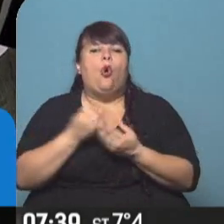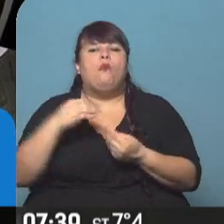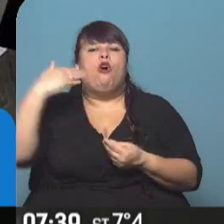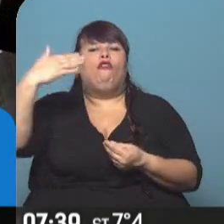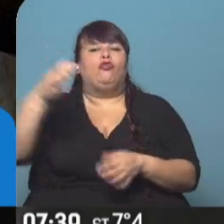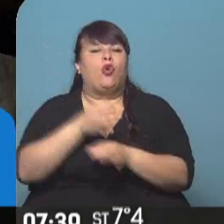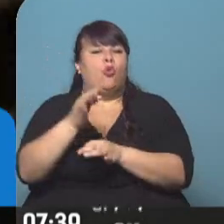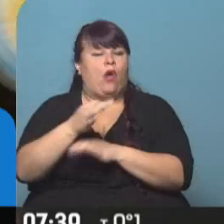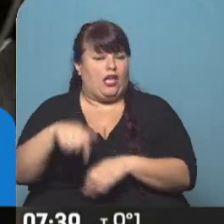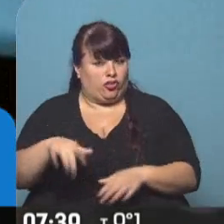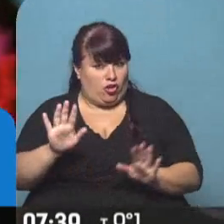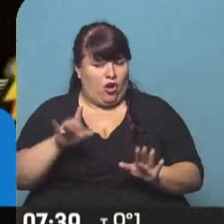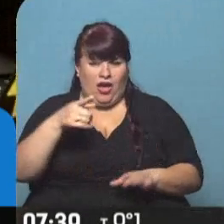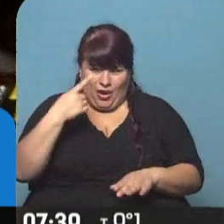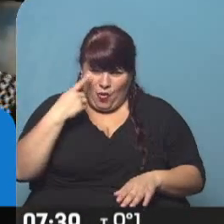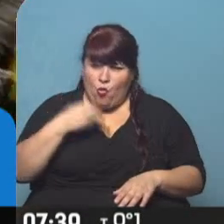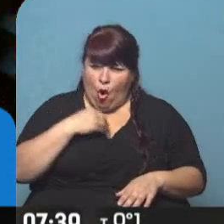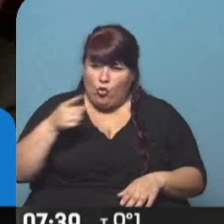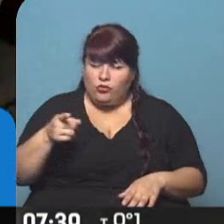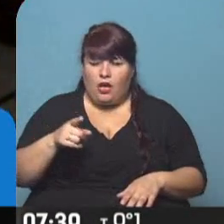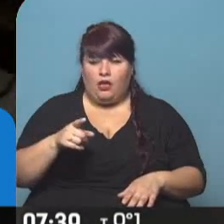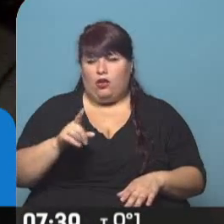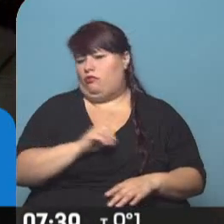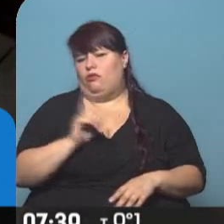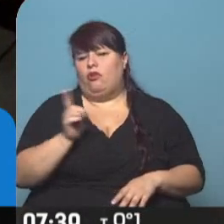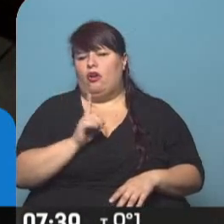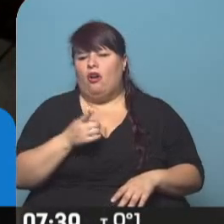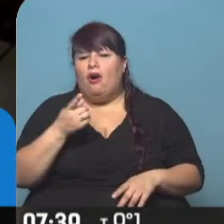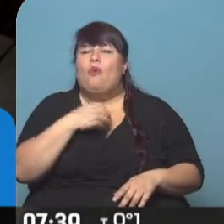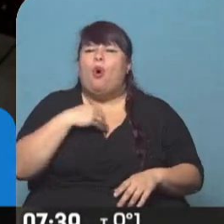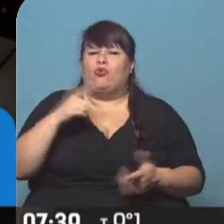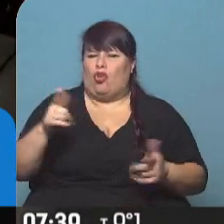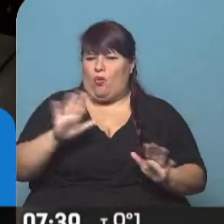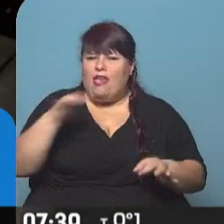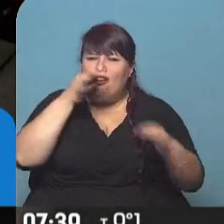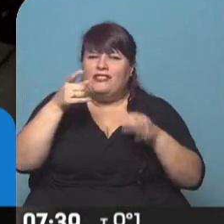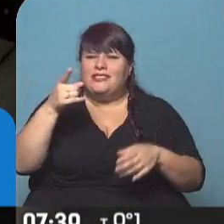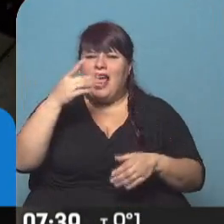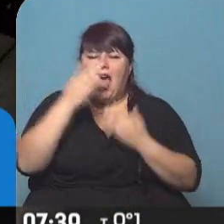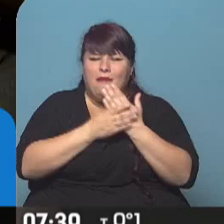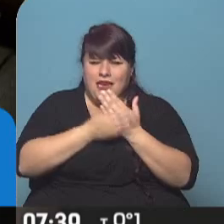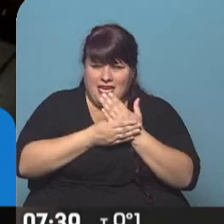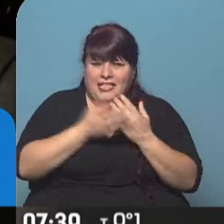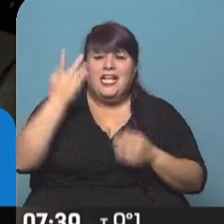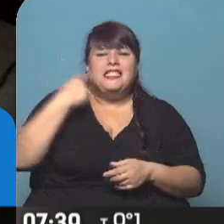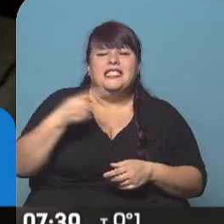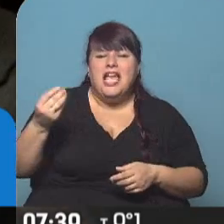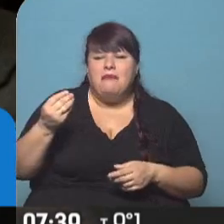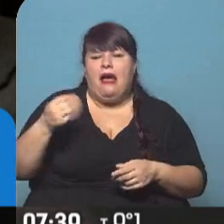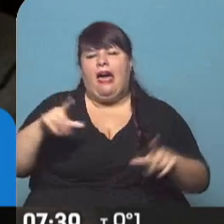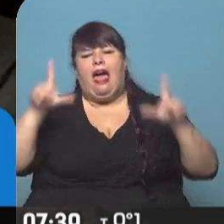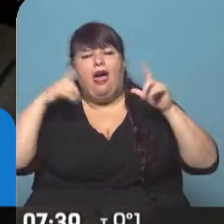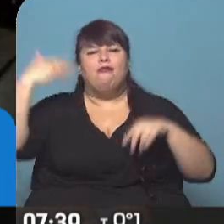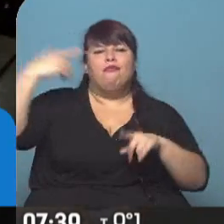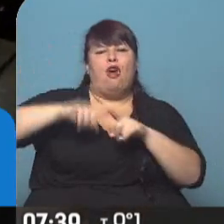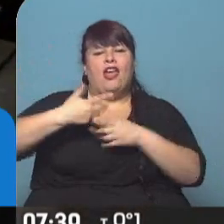el futuro de la educación media. ¿Ven voluntad, digo? No vemos ningún tipo de voluntad de diálogo de la ministra, que la semana pasada lo que hizo fue armar un acto